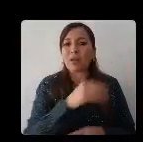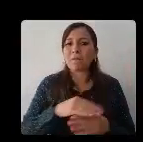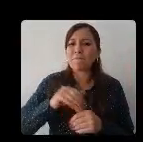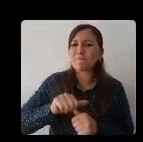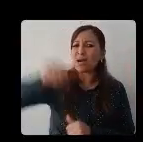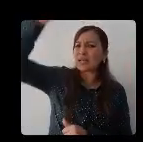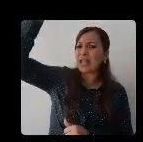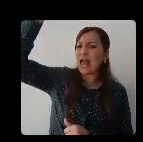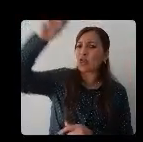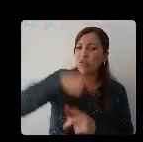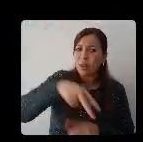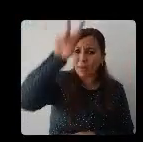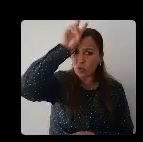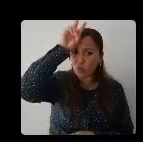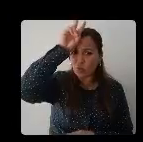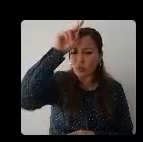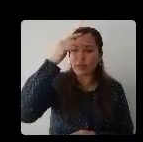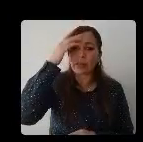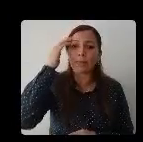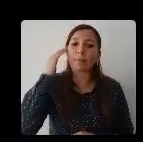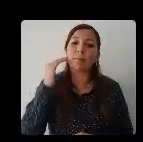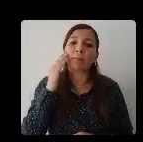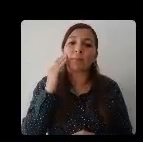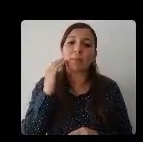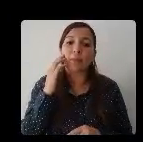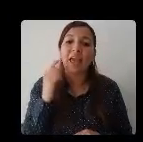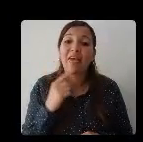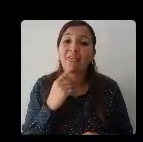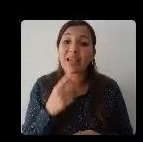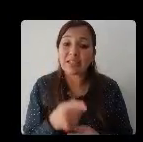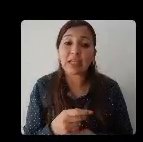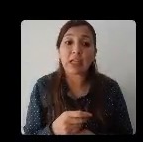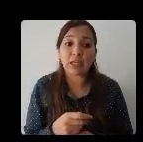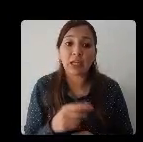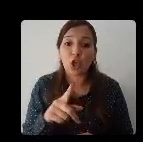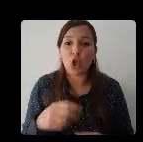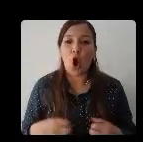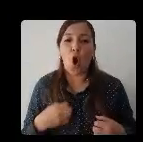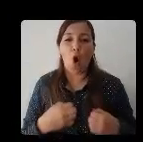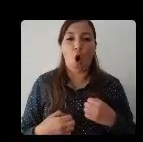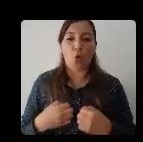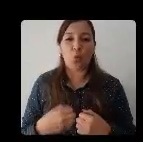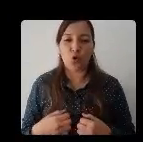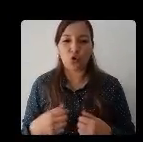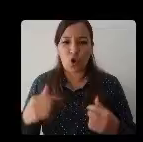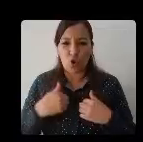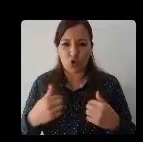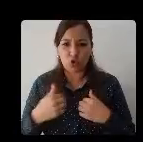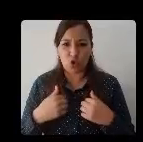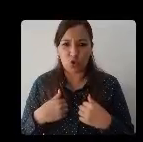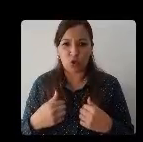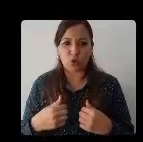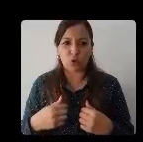nuestro, hay que sentirse orgullosos que tenemos un humedal o un pantano más alto de nuestro territorio nacional. ¿Y por